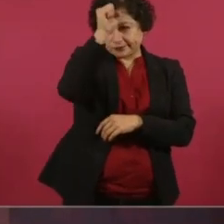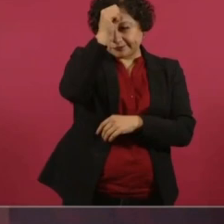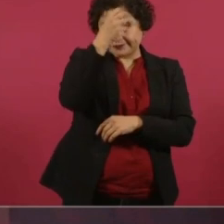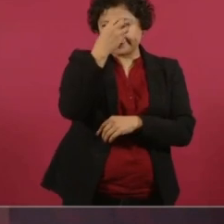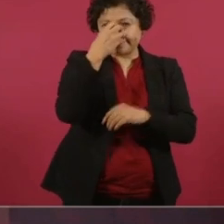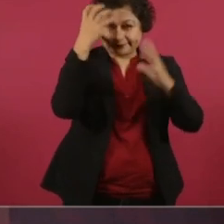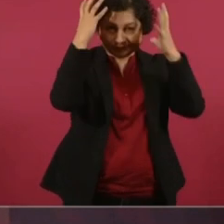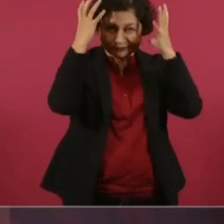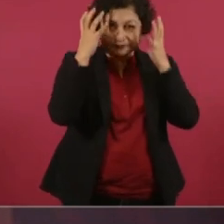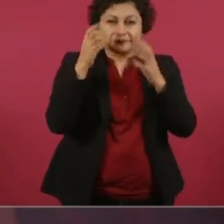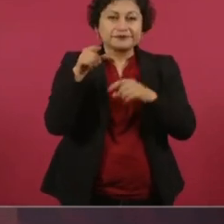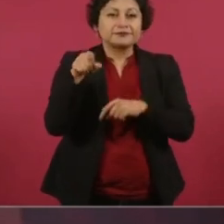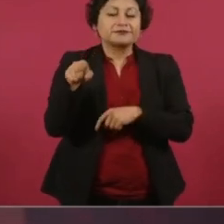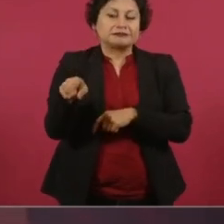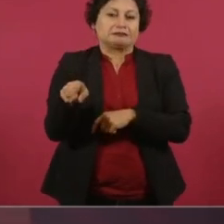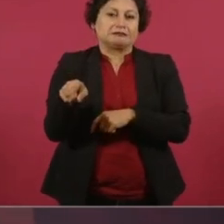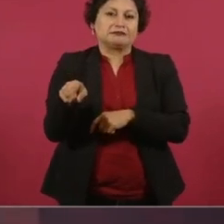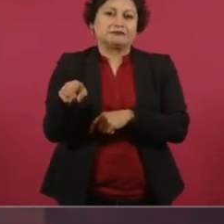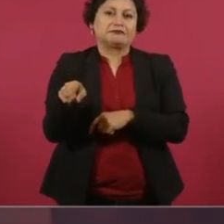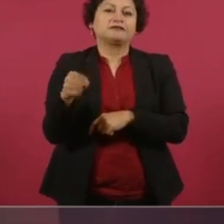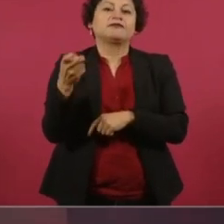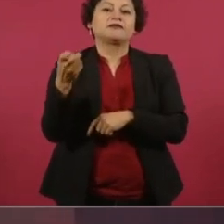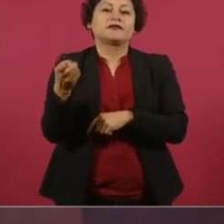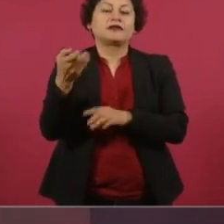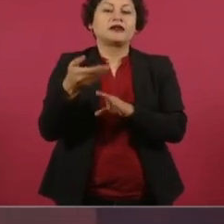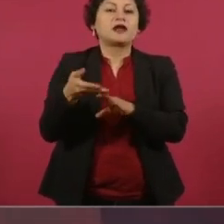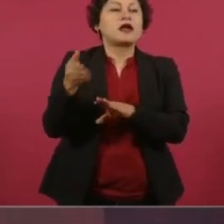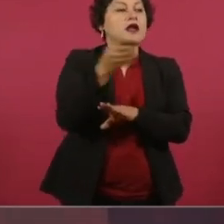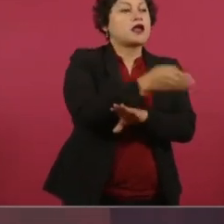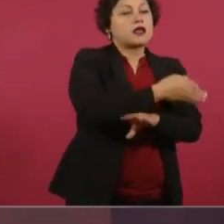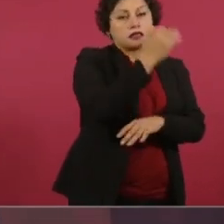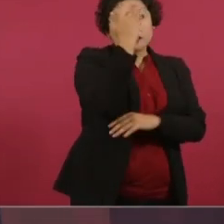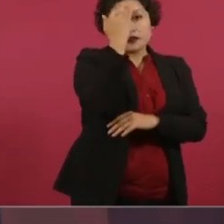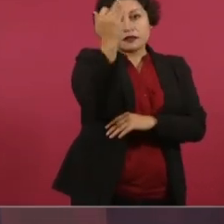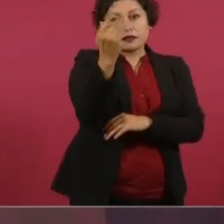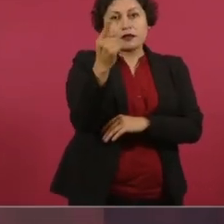más fino, más sensible,